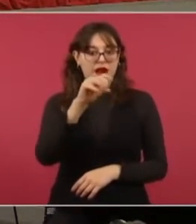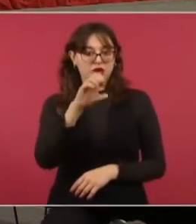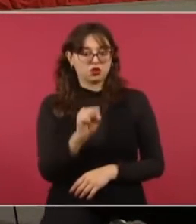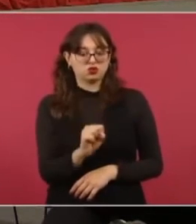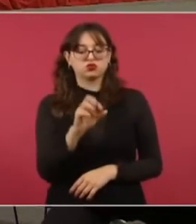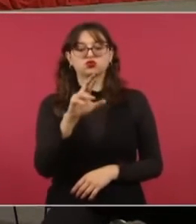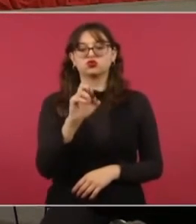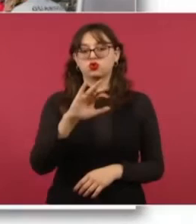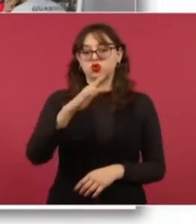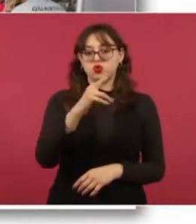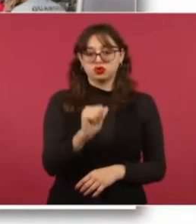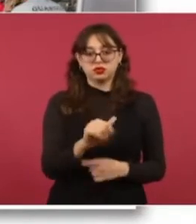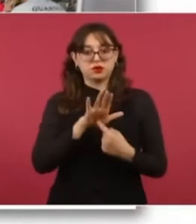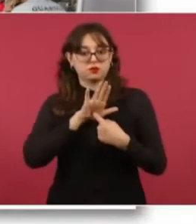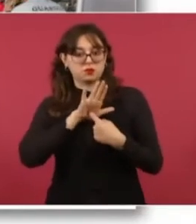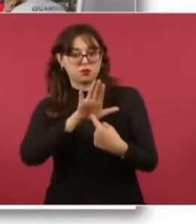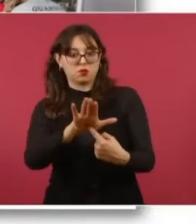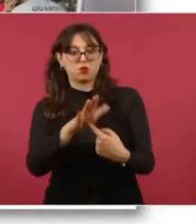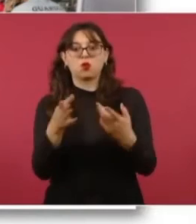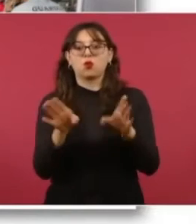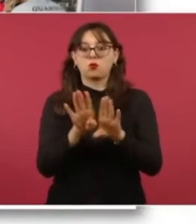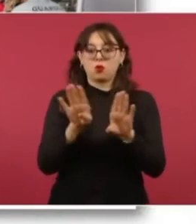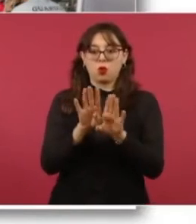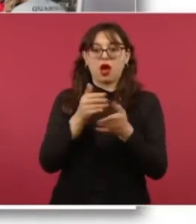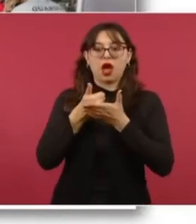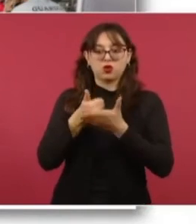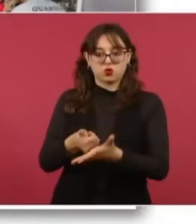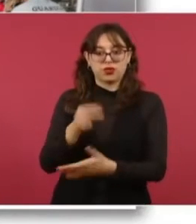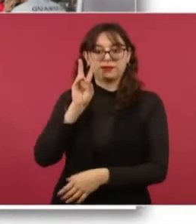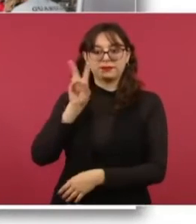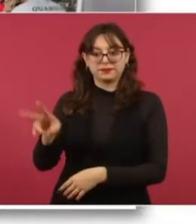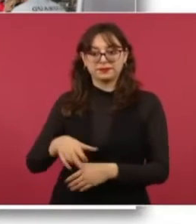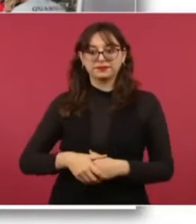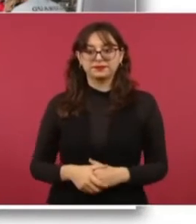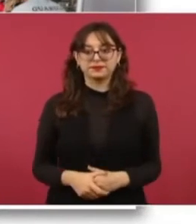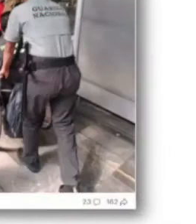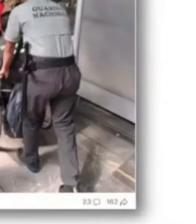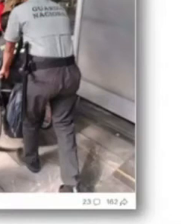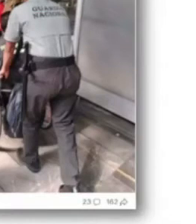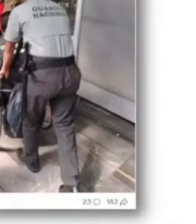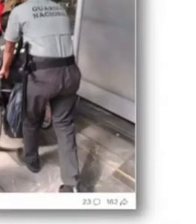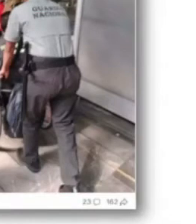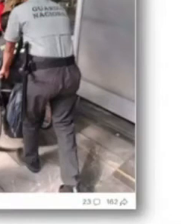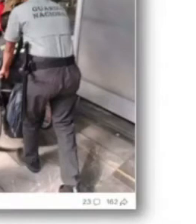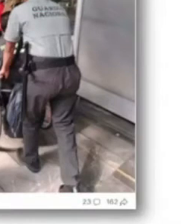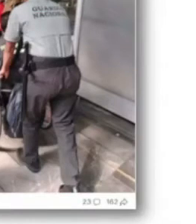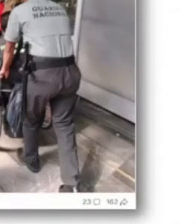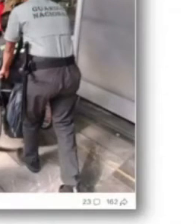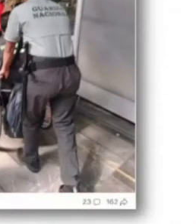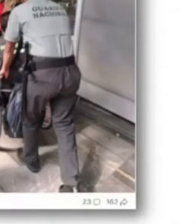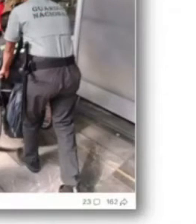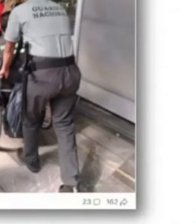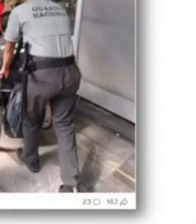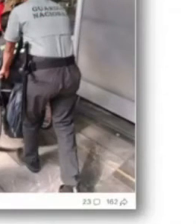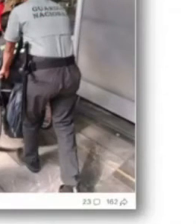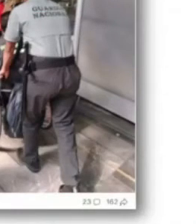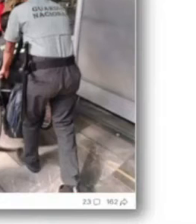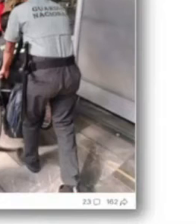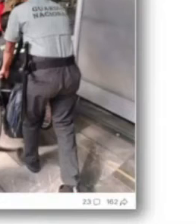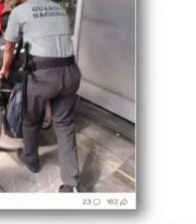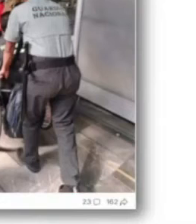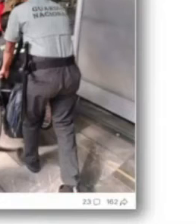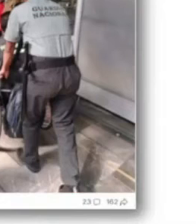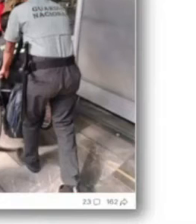cómo elementos de la Guardia Nacional han estado auxiliando a las personas que utilizan este sistema